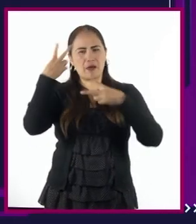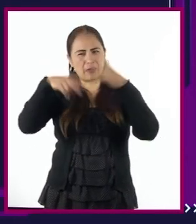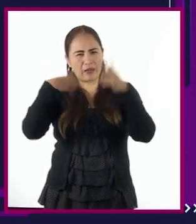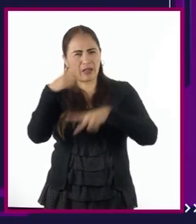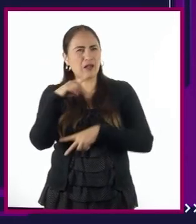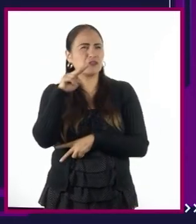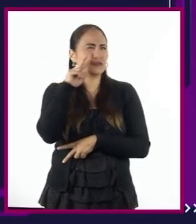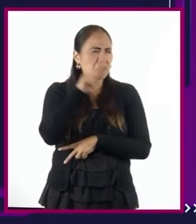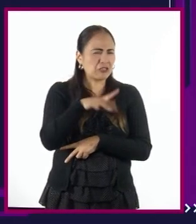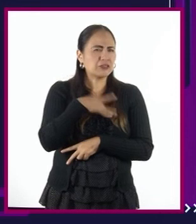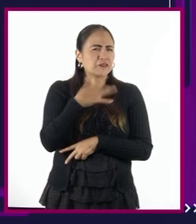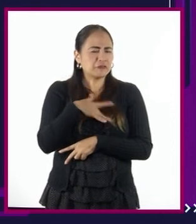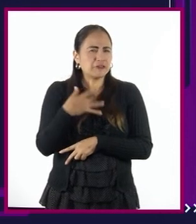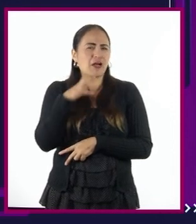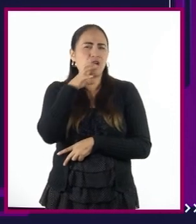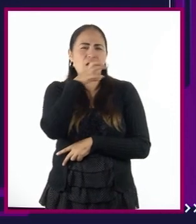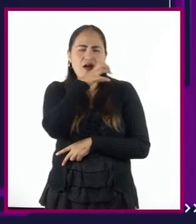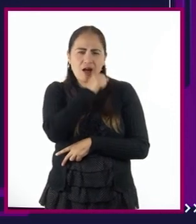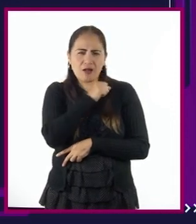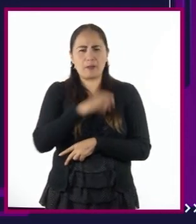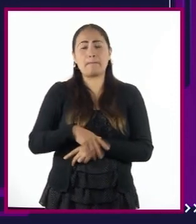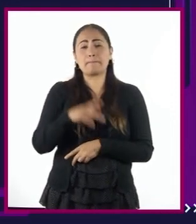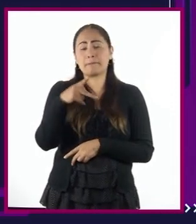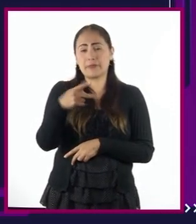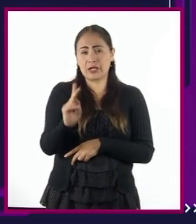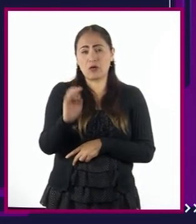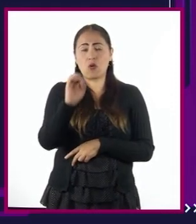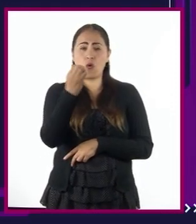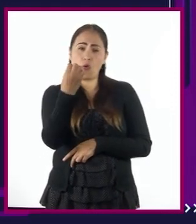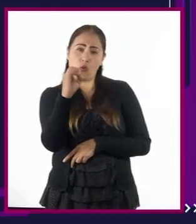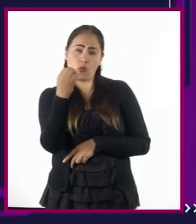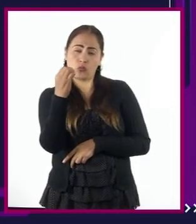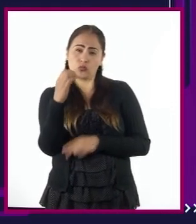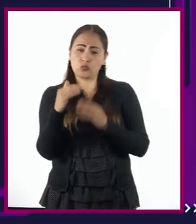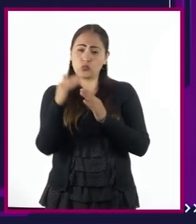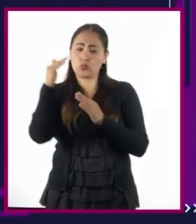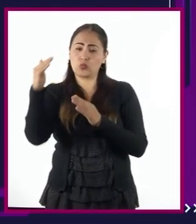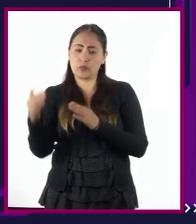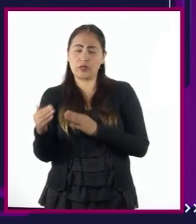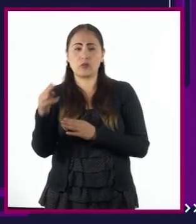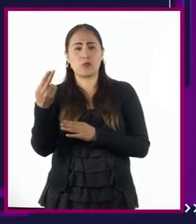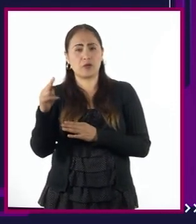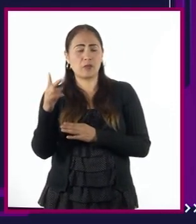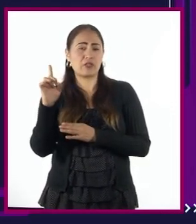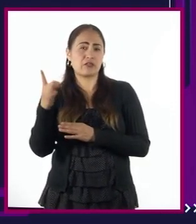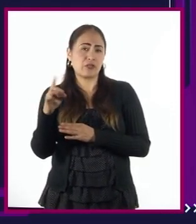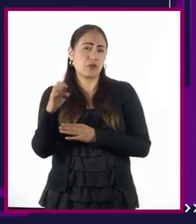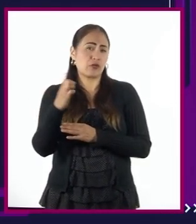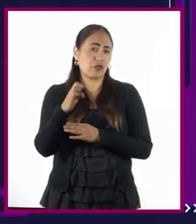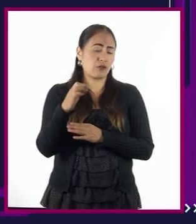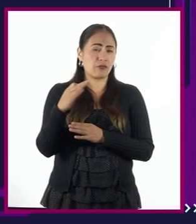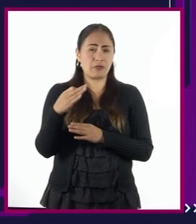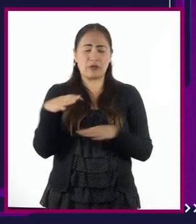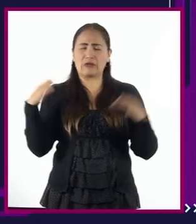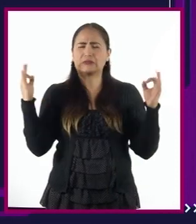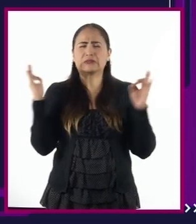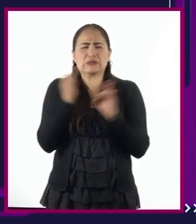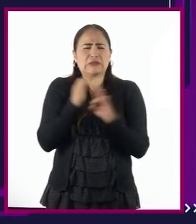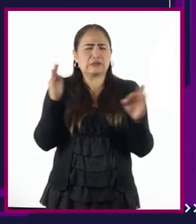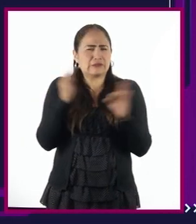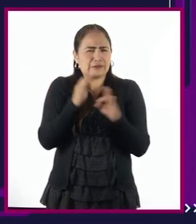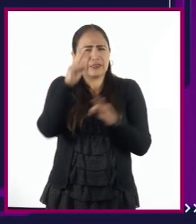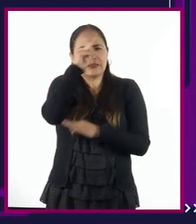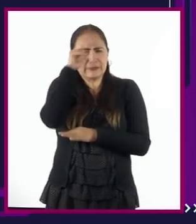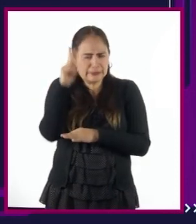cálido, pero si lo visitan de octubre de un año a abril del siguiente, muy probablemente encontrarán un clima muy